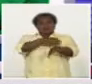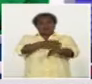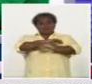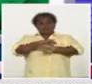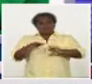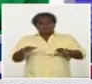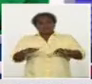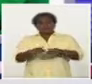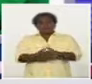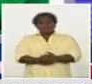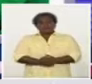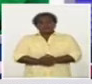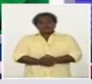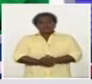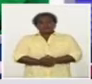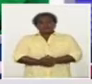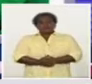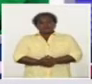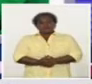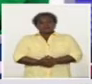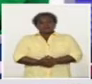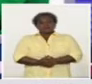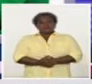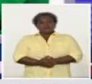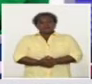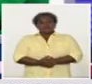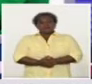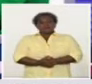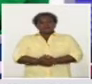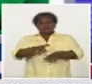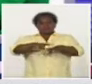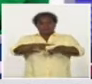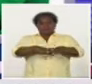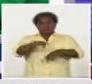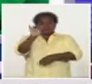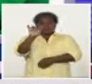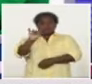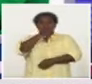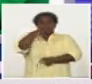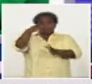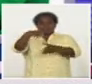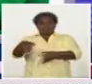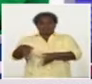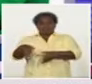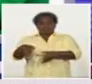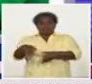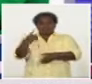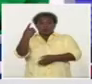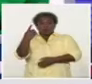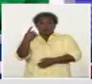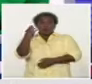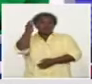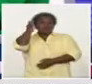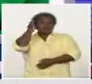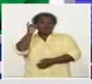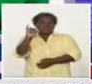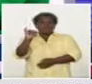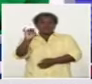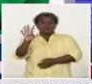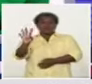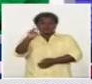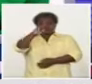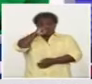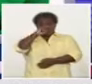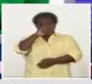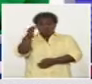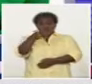diagnosticados, y de La Habana 6, una paciente de 64 años del municipio